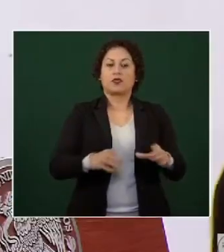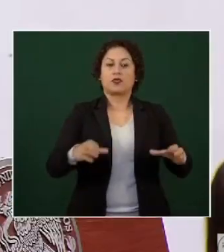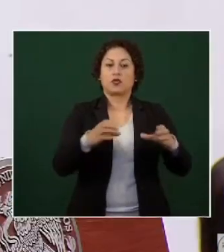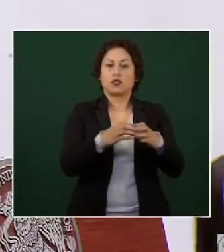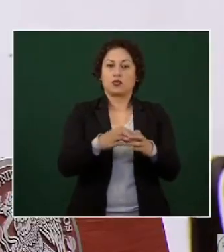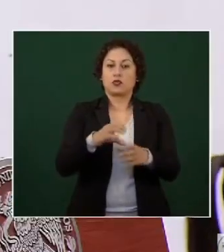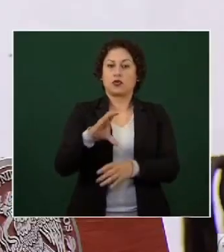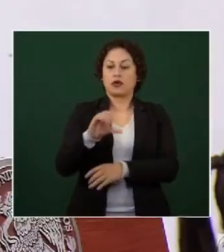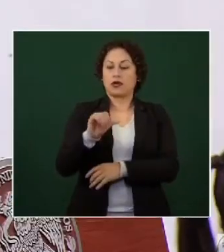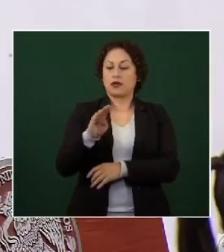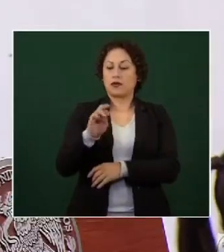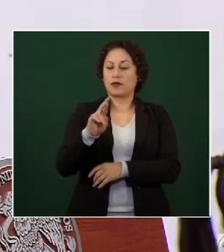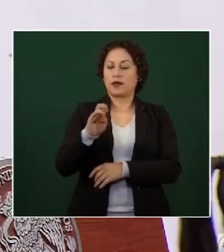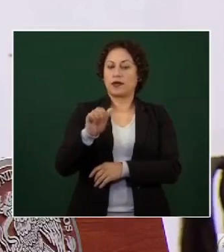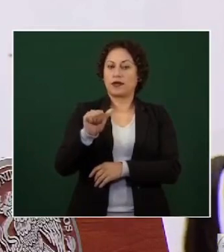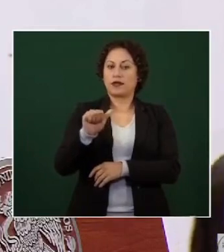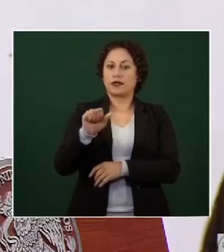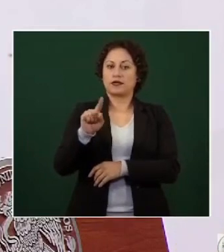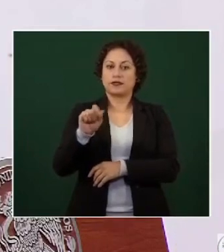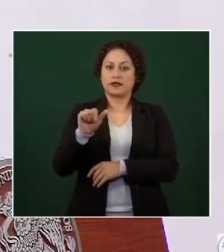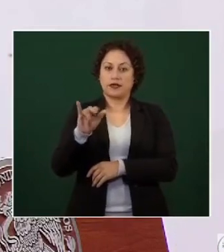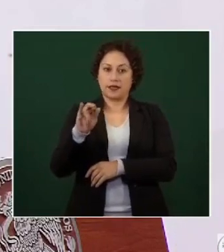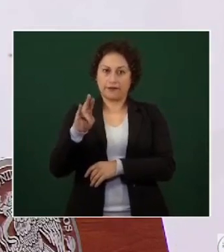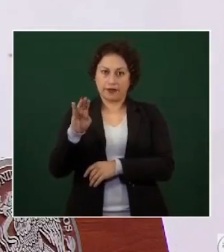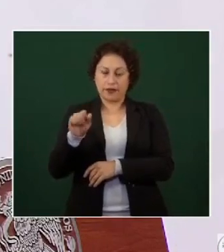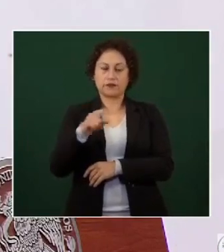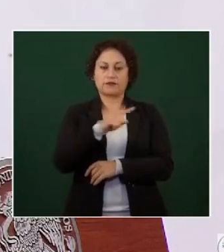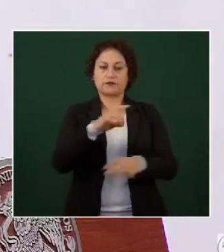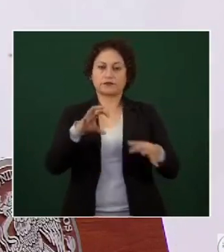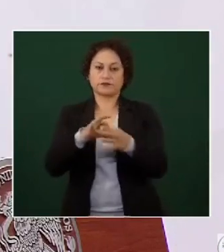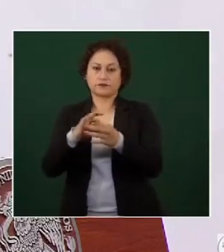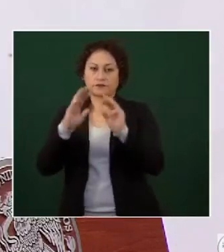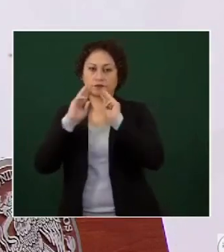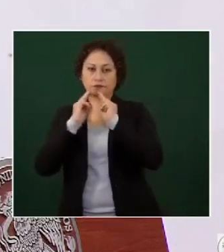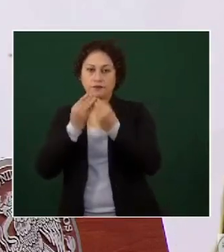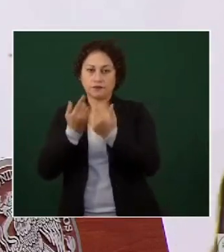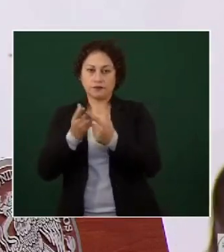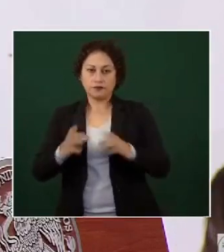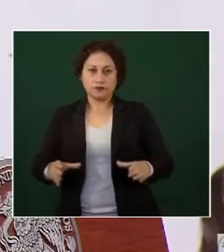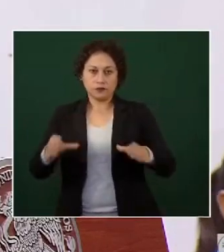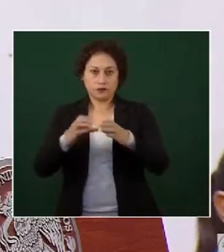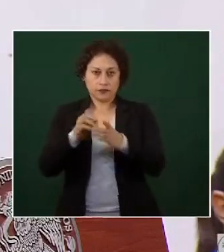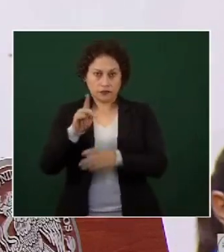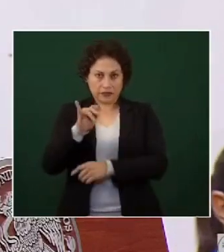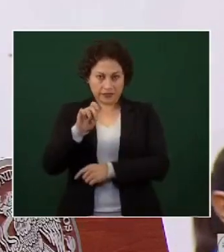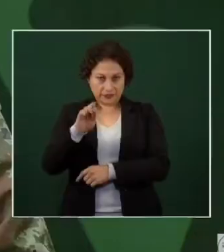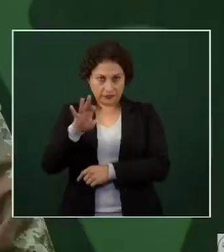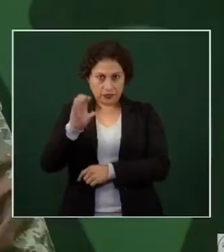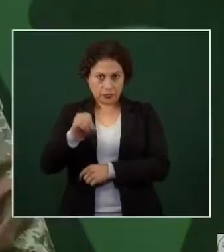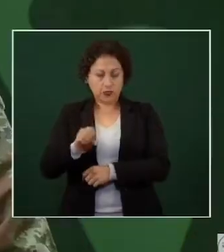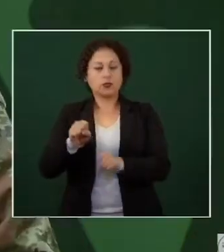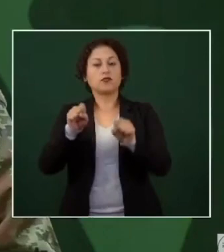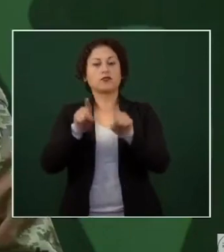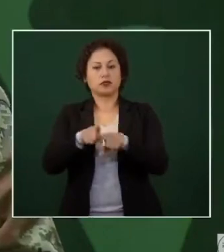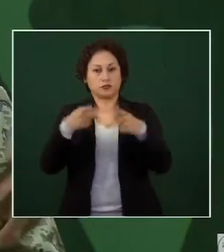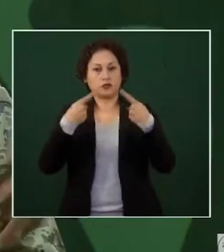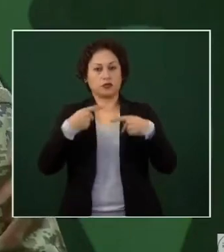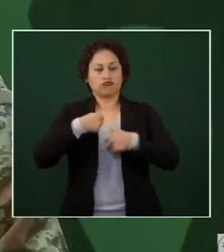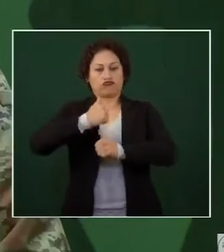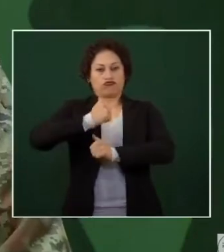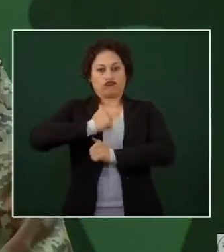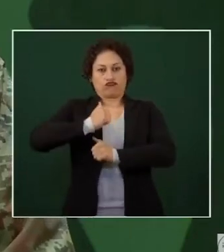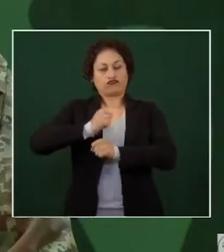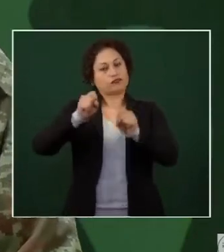Sarabia, afín al cártel del Pacífico. Están fuerzas de tierra, también apoyo